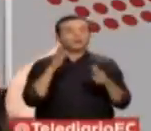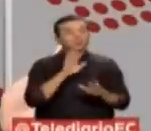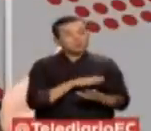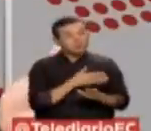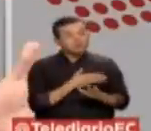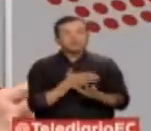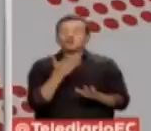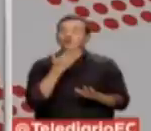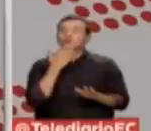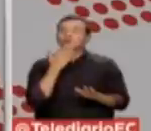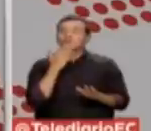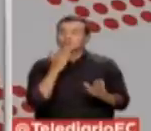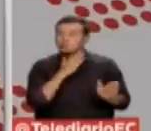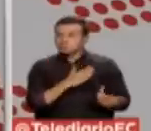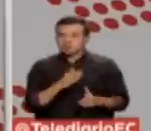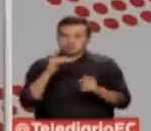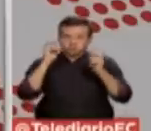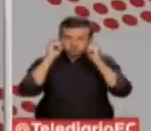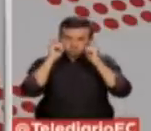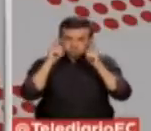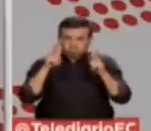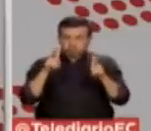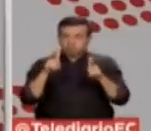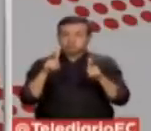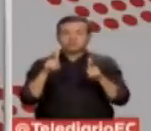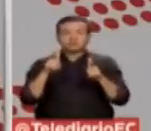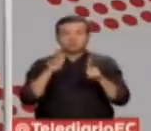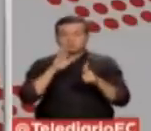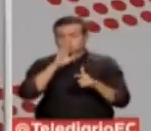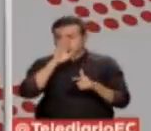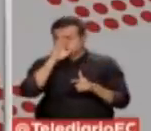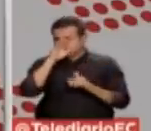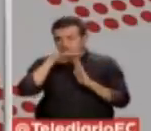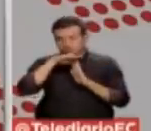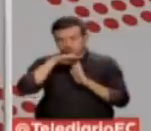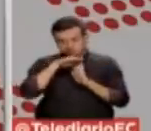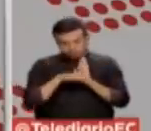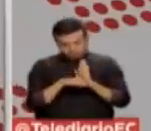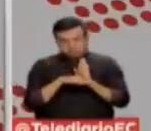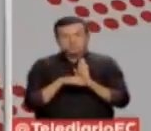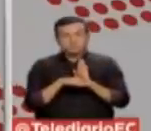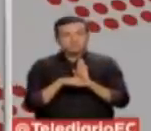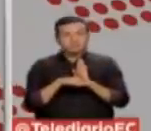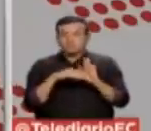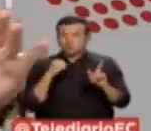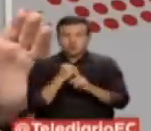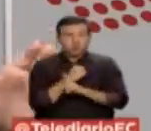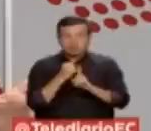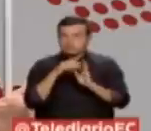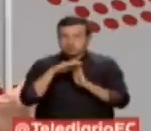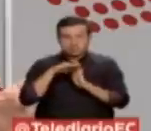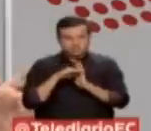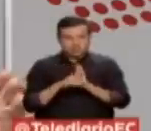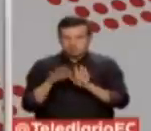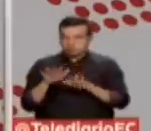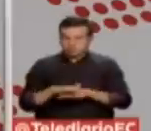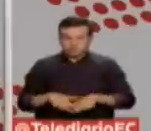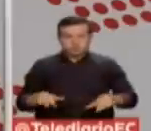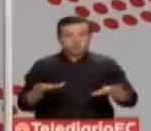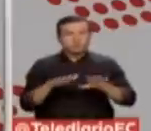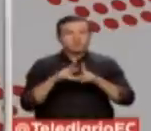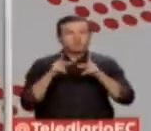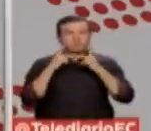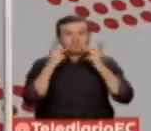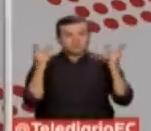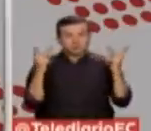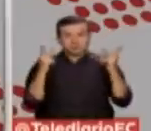dónde hay eventos de tal manera que se reduzca realmente al mínimo la posibilidad de eventos violentos en públicos